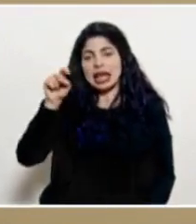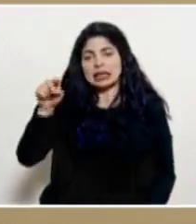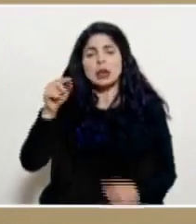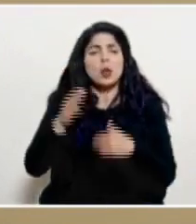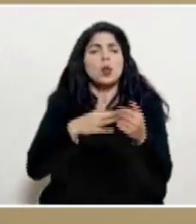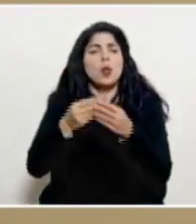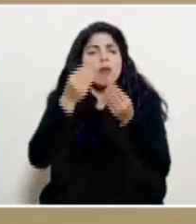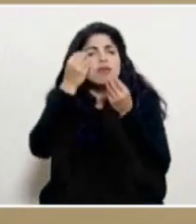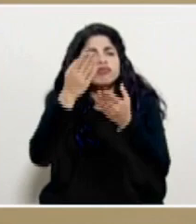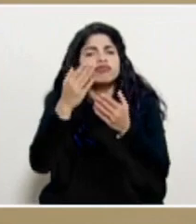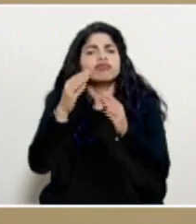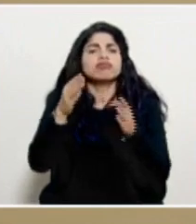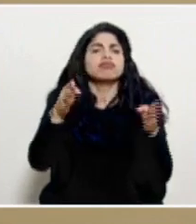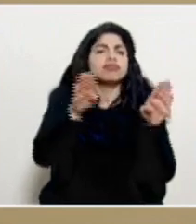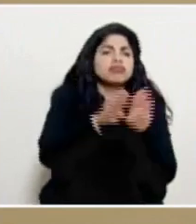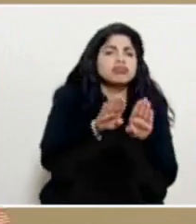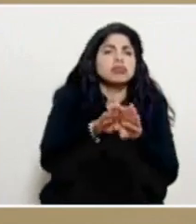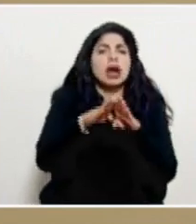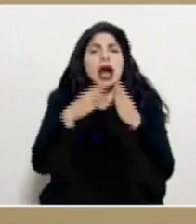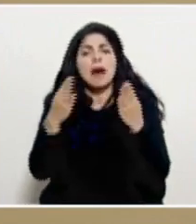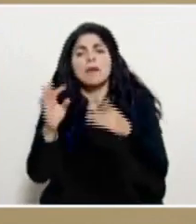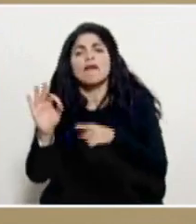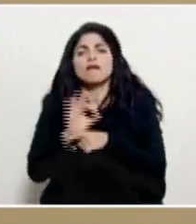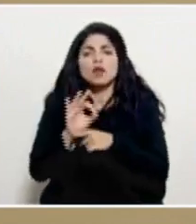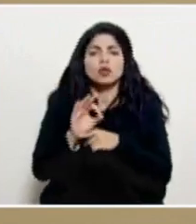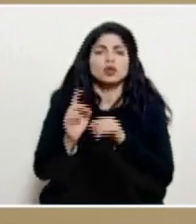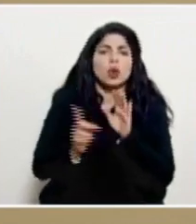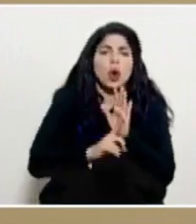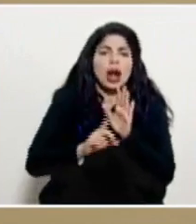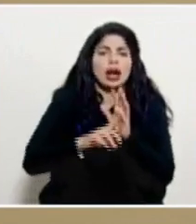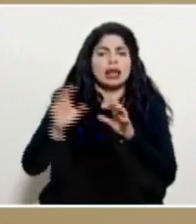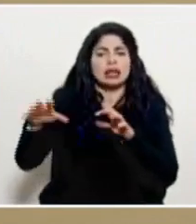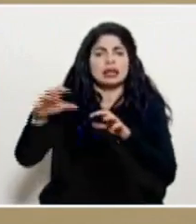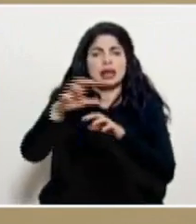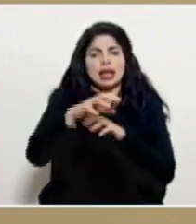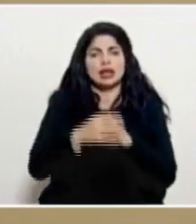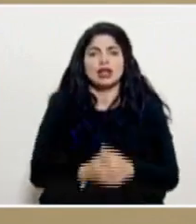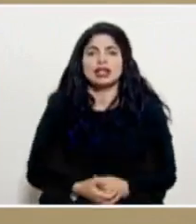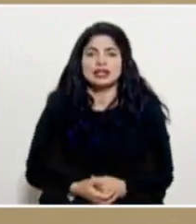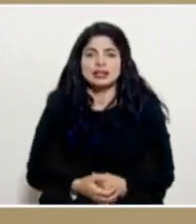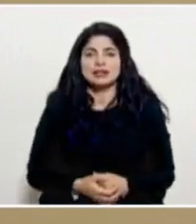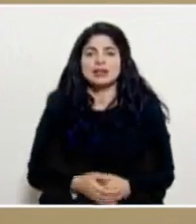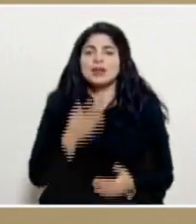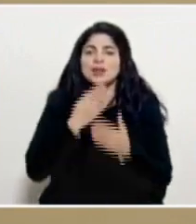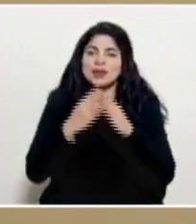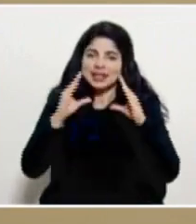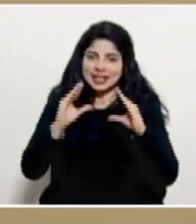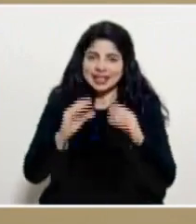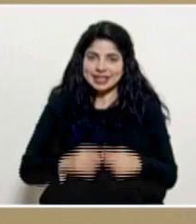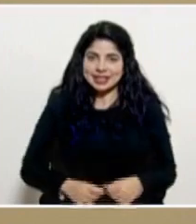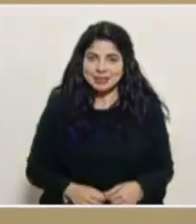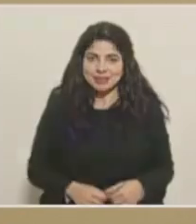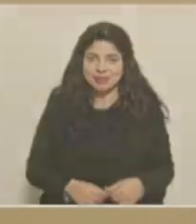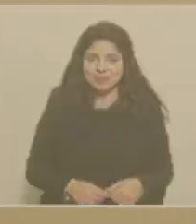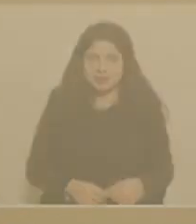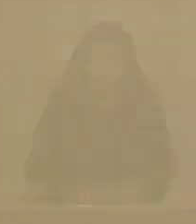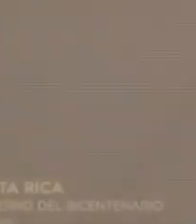consultar las medidas de cierre apertura, operación y alertas en los distintos cantones muy buenas tardes